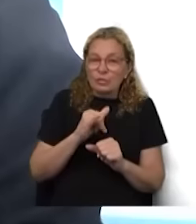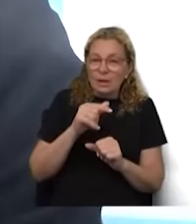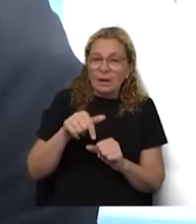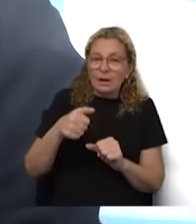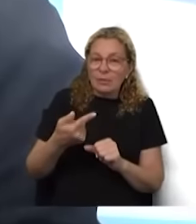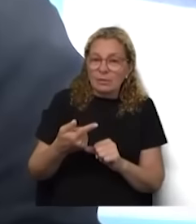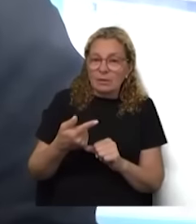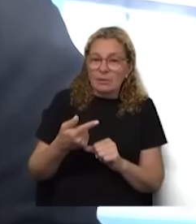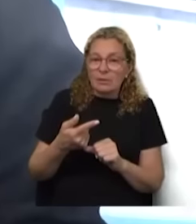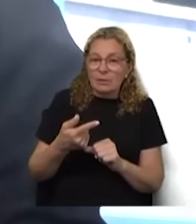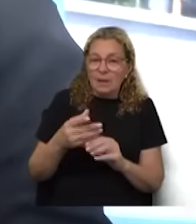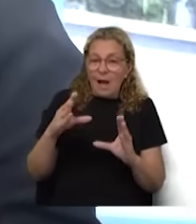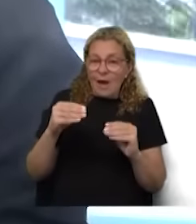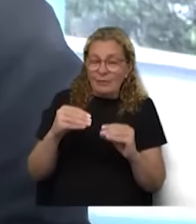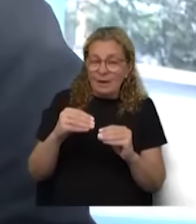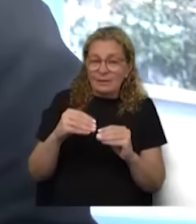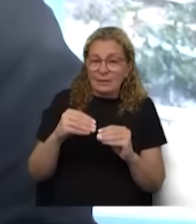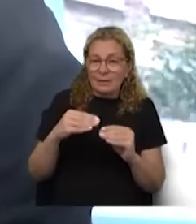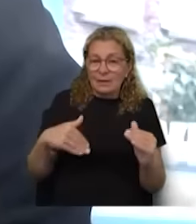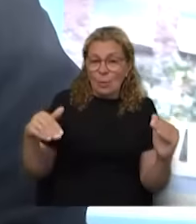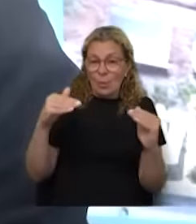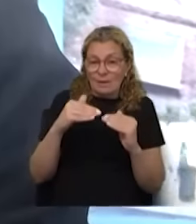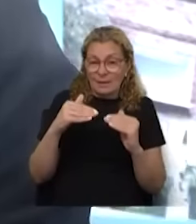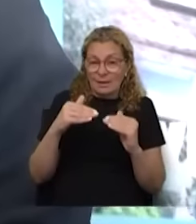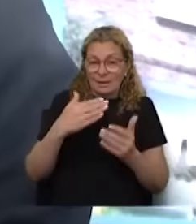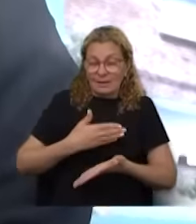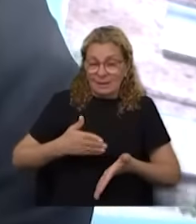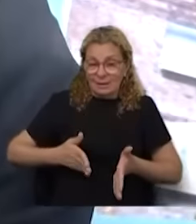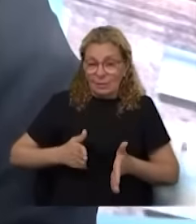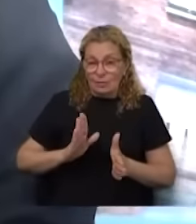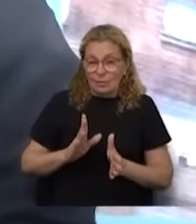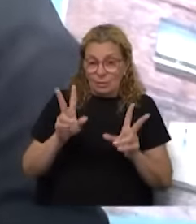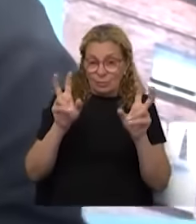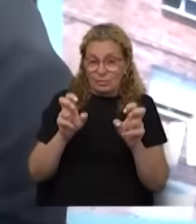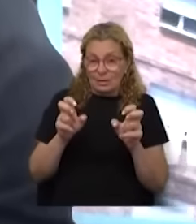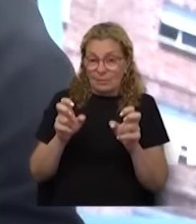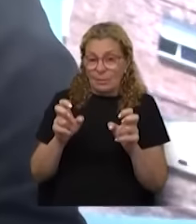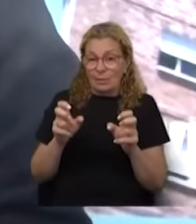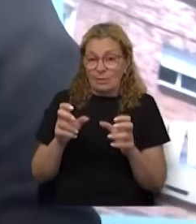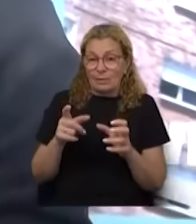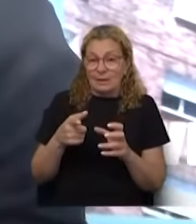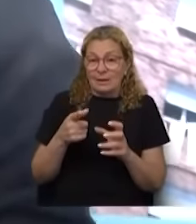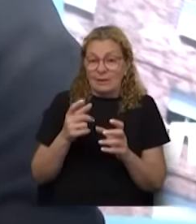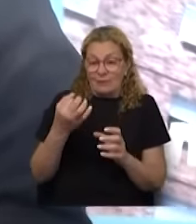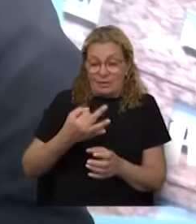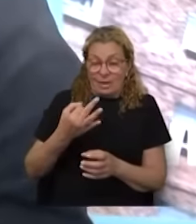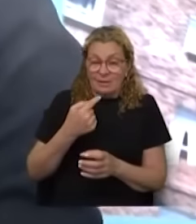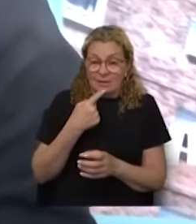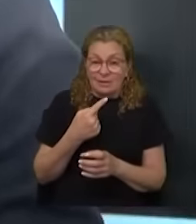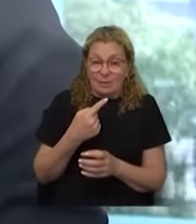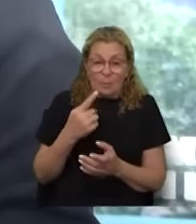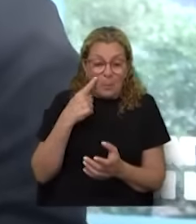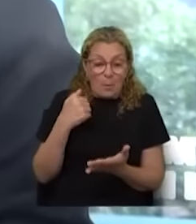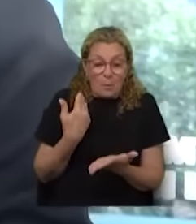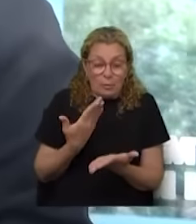audiencias que hablar de de igualdad en términos de género es un es un tema que es perimido pero en realidad lo que queremos